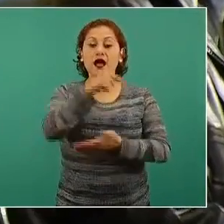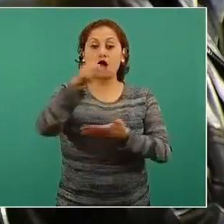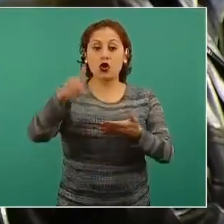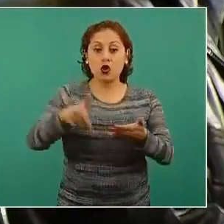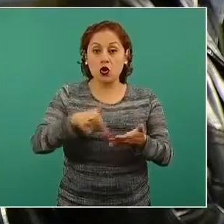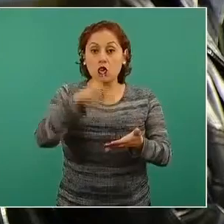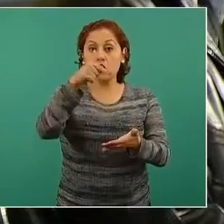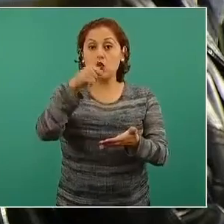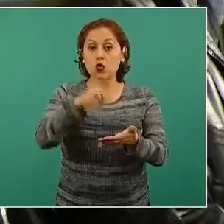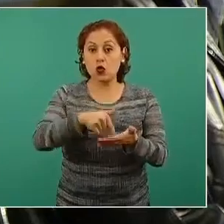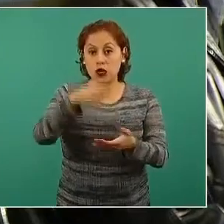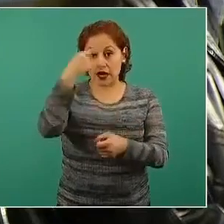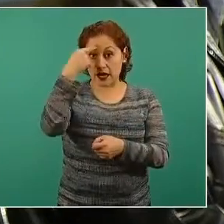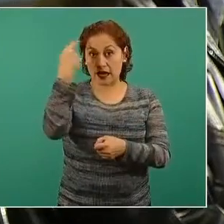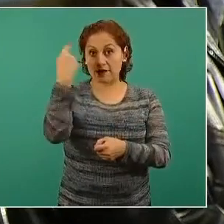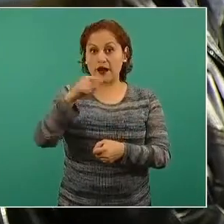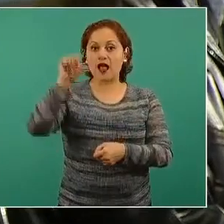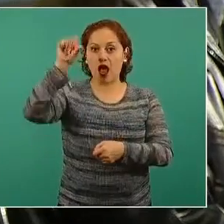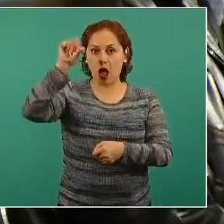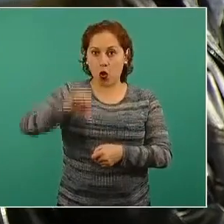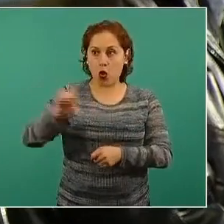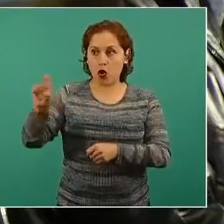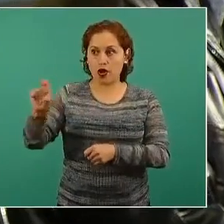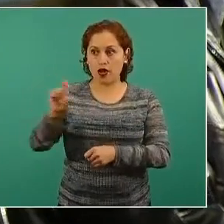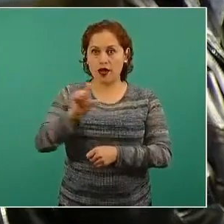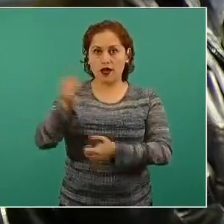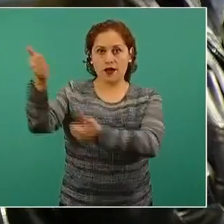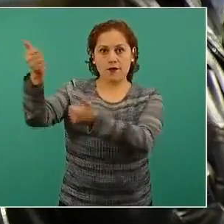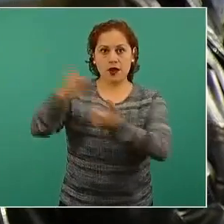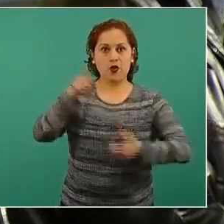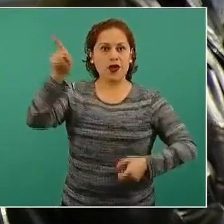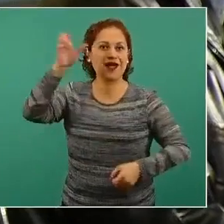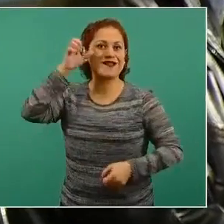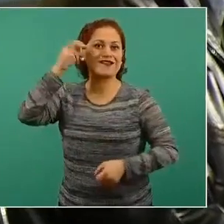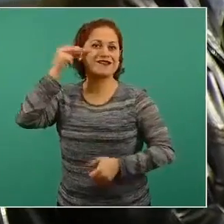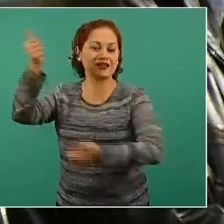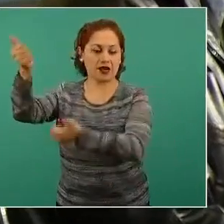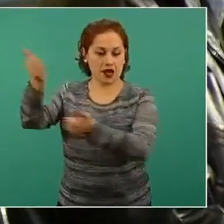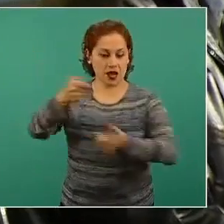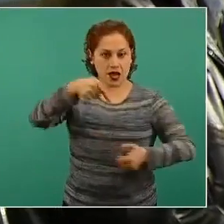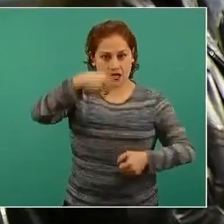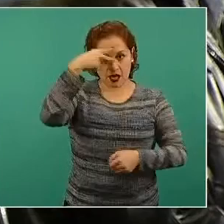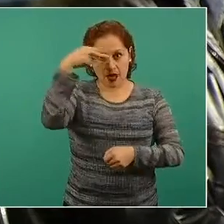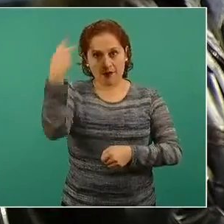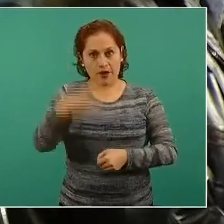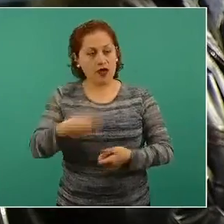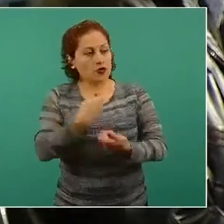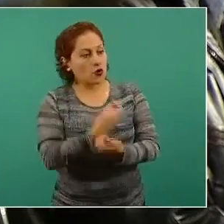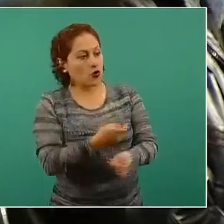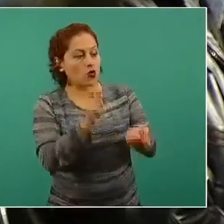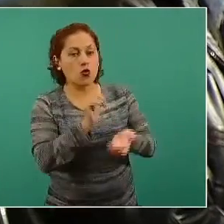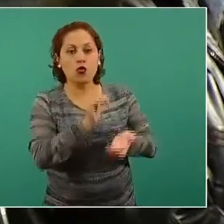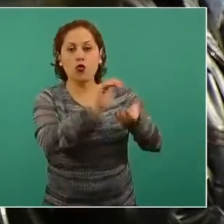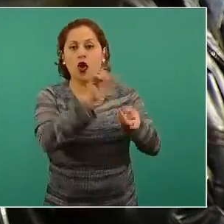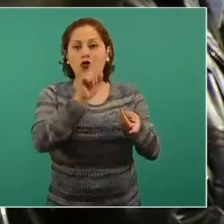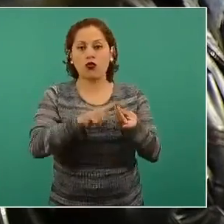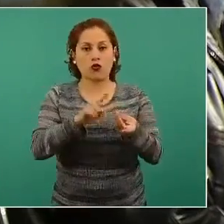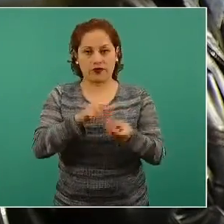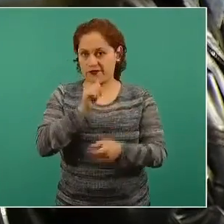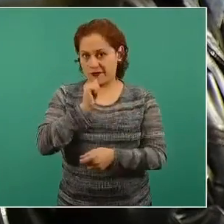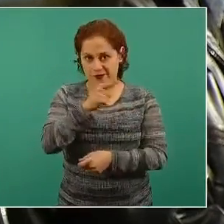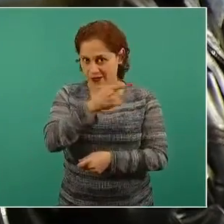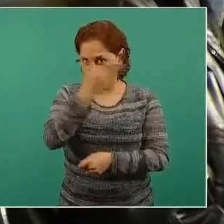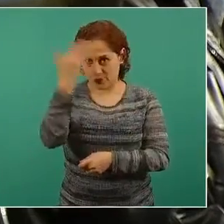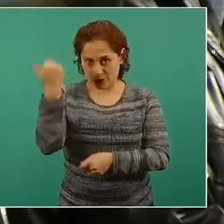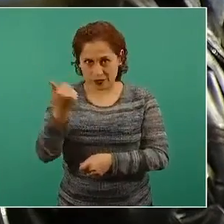llegar estas vacunas, las que llegaron hoy de China, ¿no? Las 800,000 dosis, ni tampoco las que van a llegar, creo que me parece el martes,